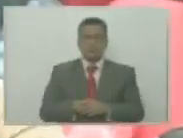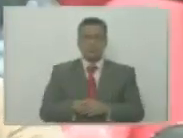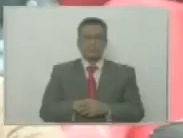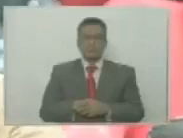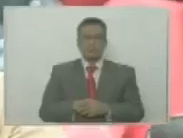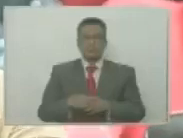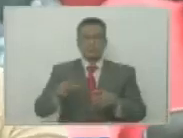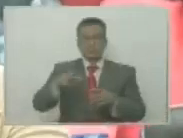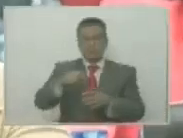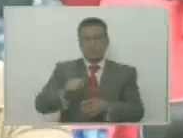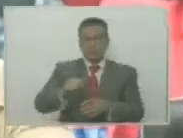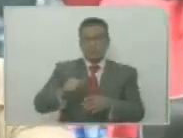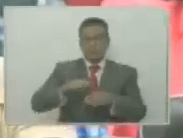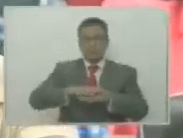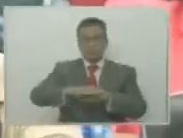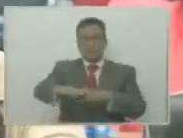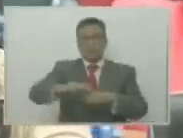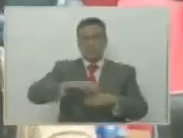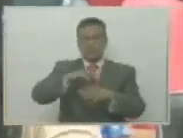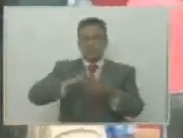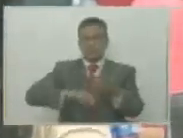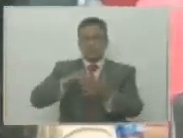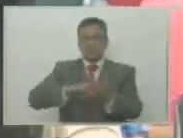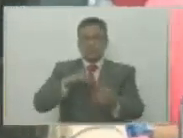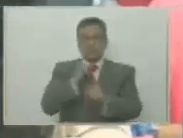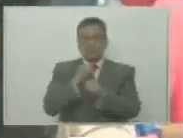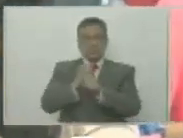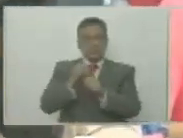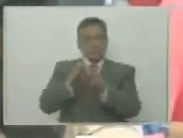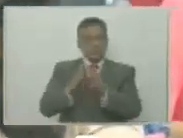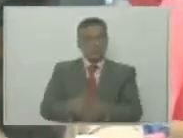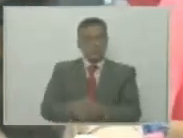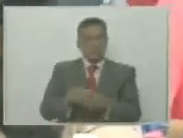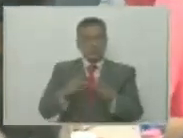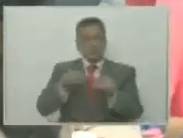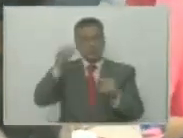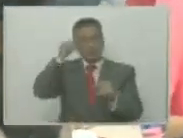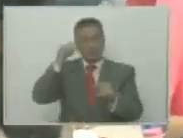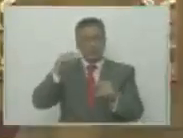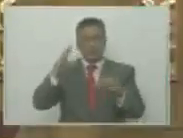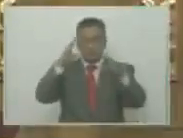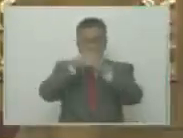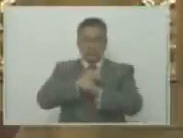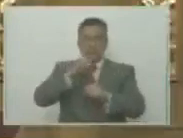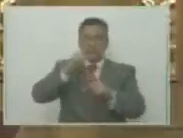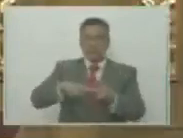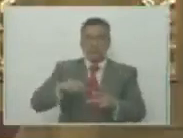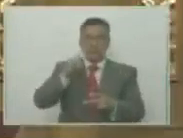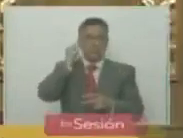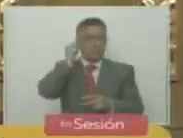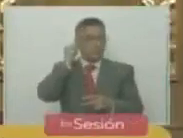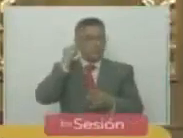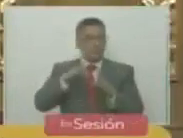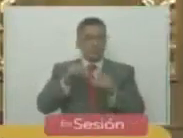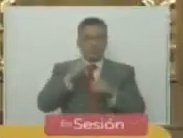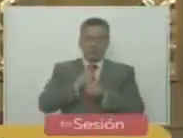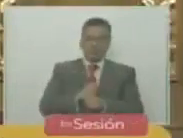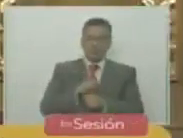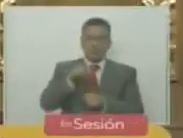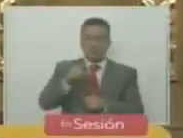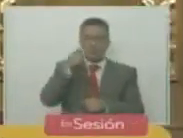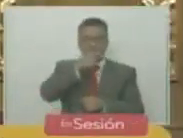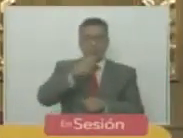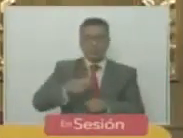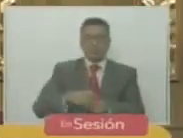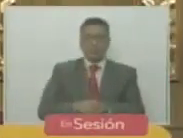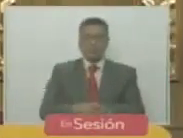por la tenencia de la tierra, el de los obreros que trabajan día y noche, el de las mujeres sin esperanza. Ese